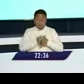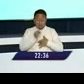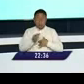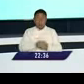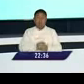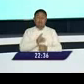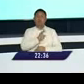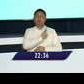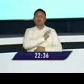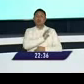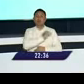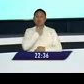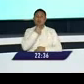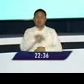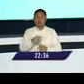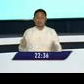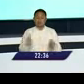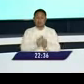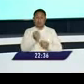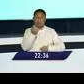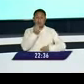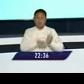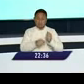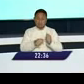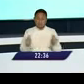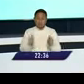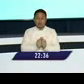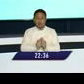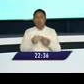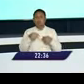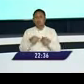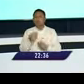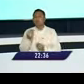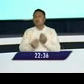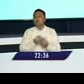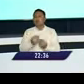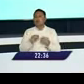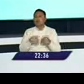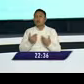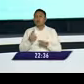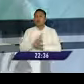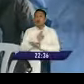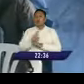Expertos señalan que de la mano de su venta se deberán determinar protocolos para su uso.